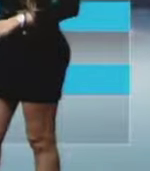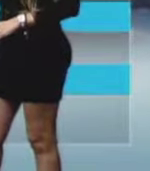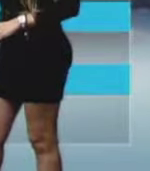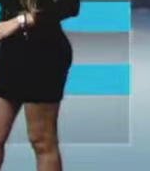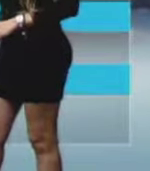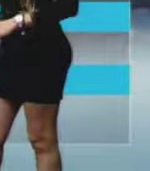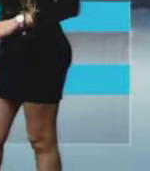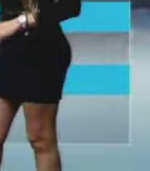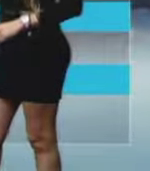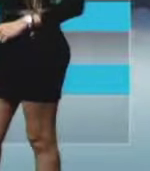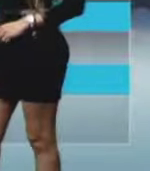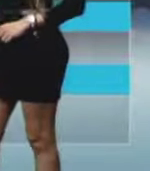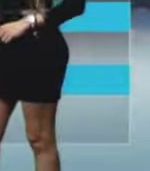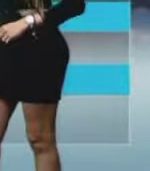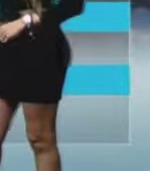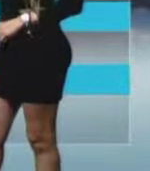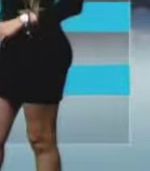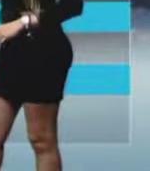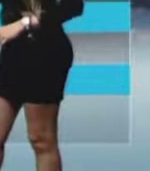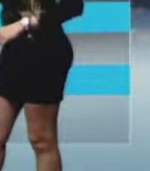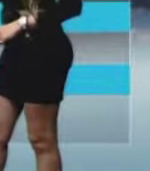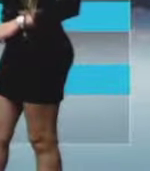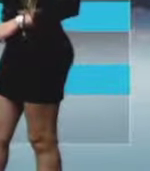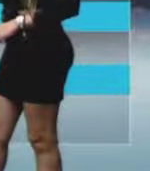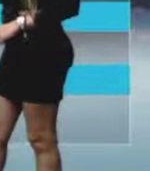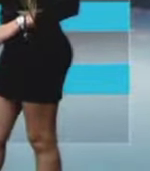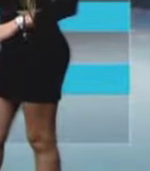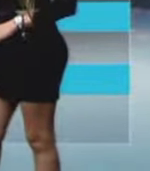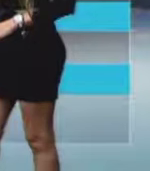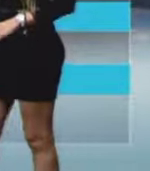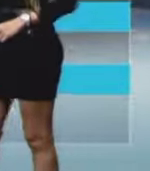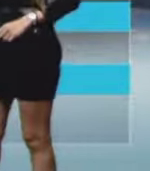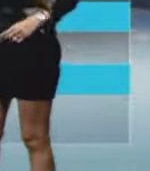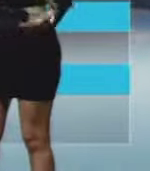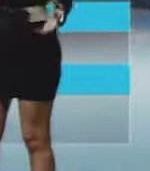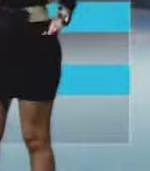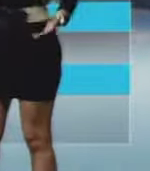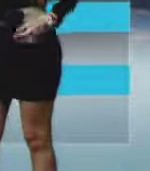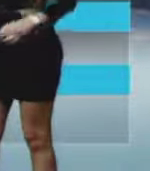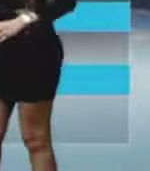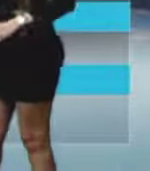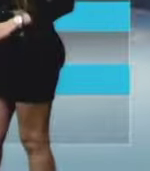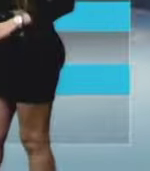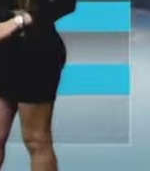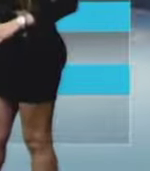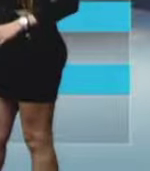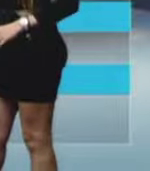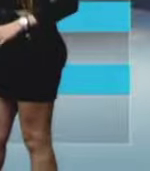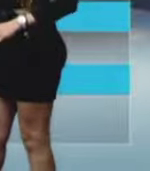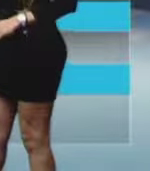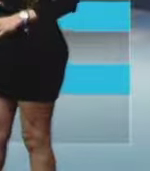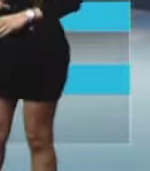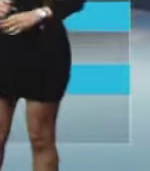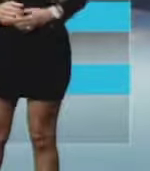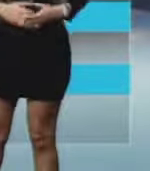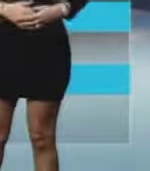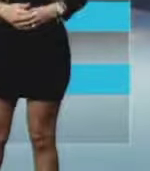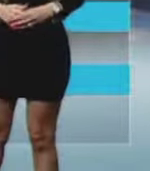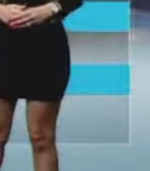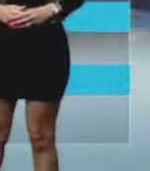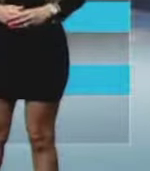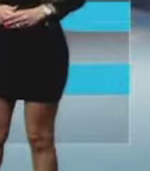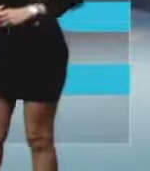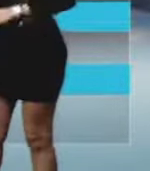15 y los 24 grados, Huehuetenango entre los 15 y los 21, Chimaltenango y San Marcos entre los 14 y los 24 grados, y el departamento